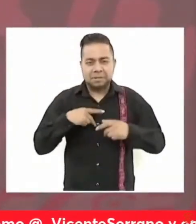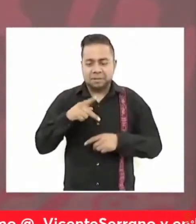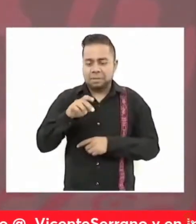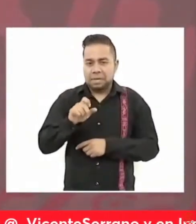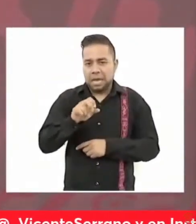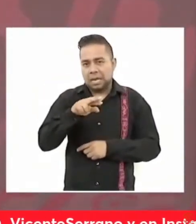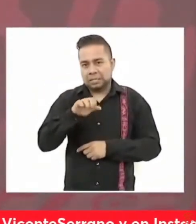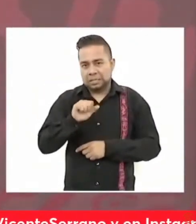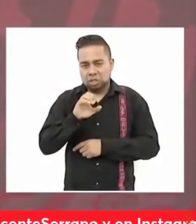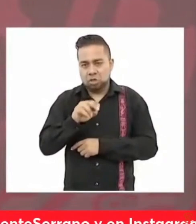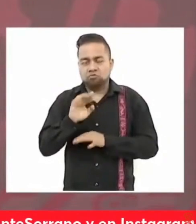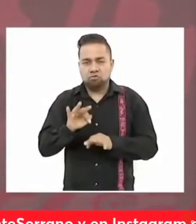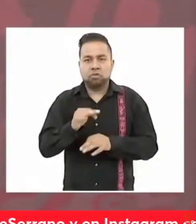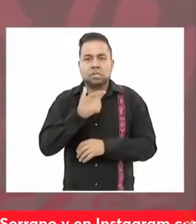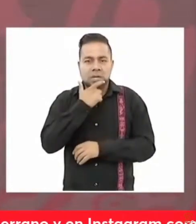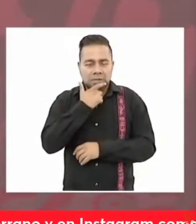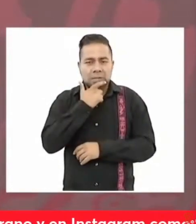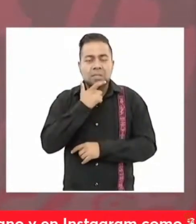era un inglés,